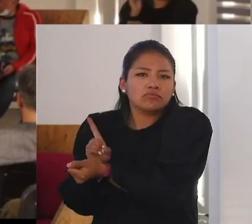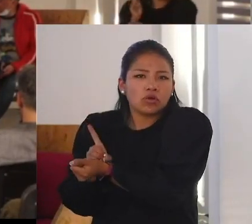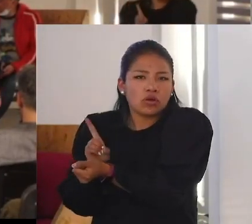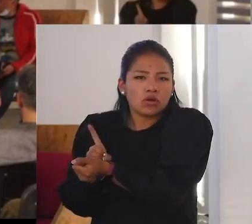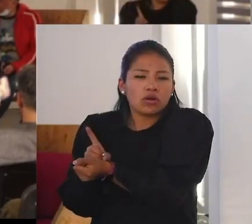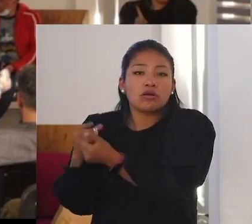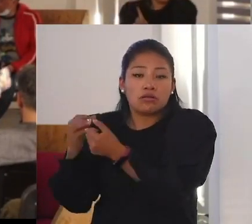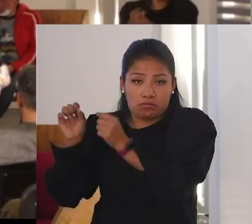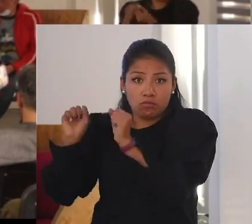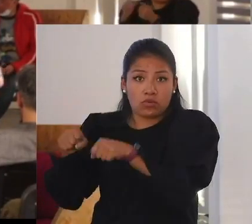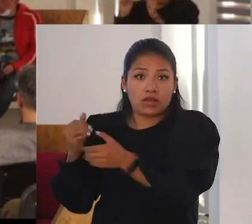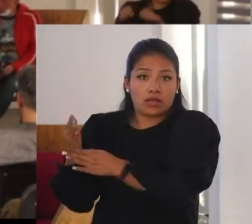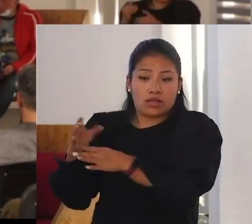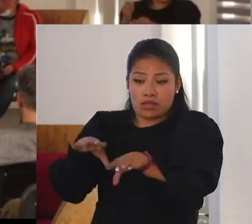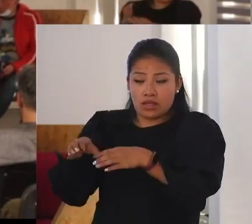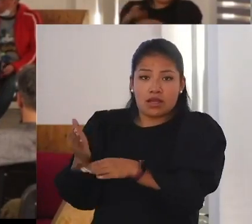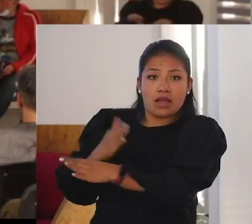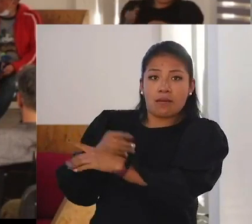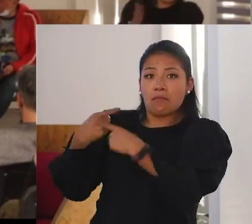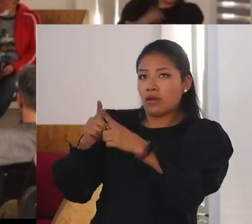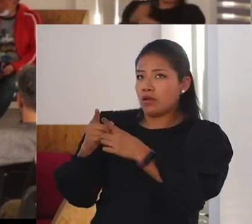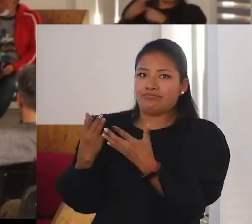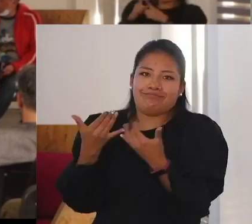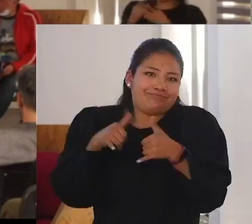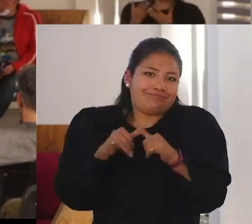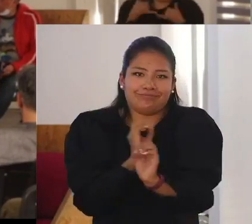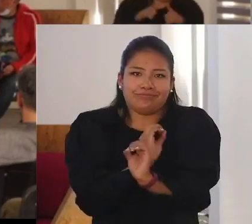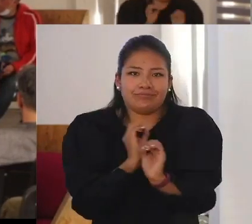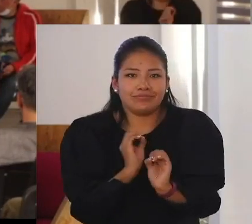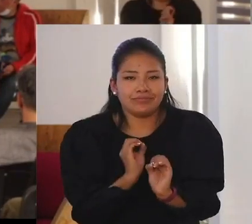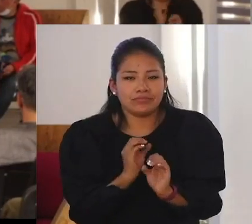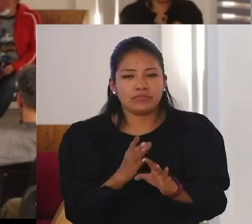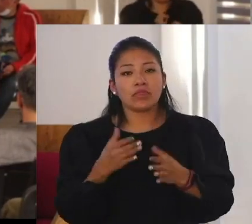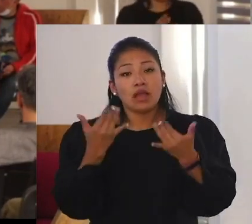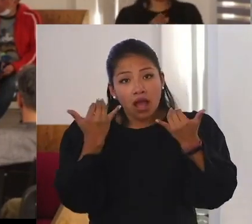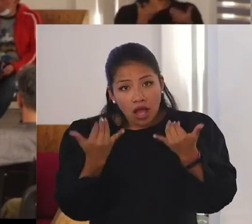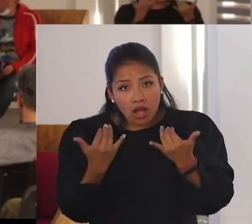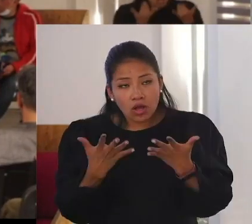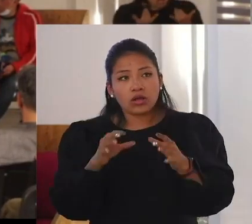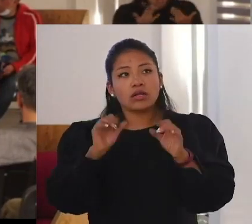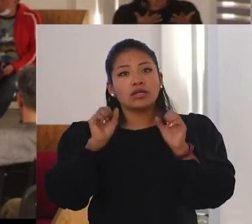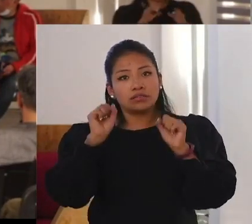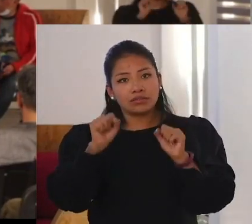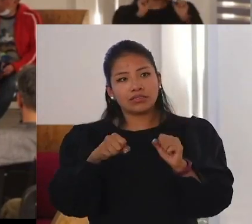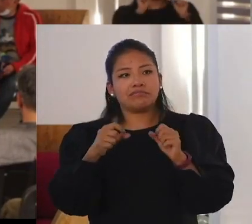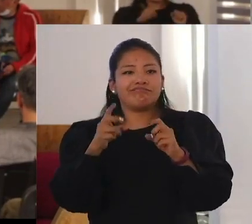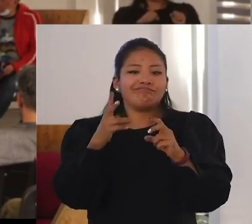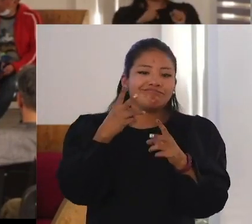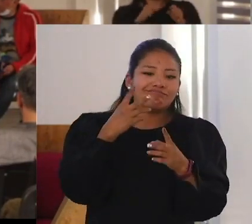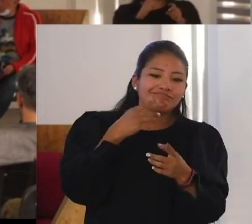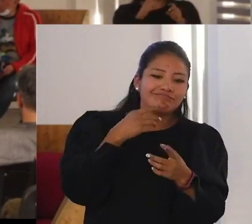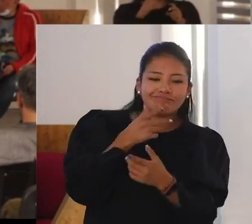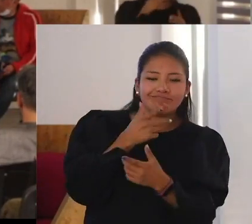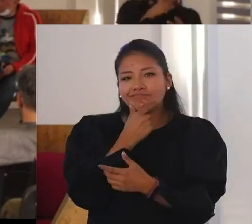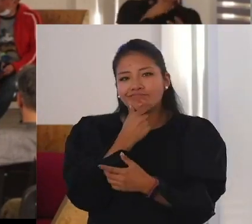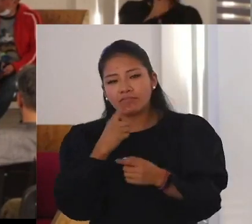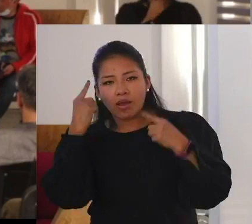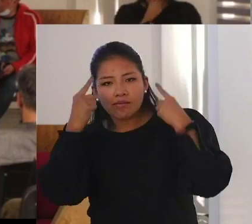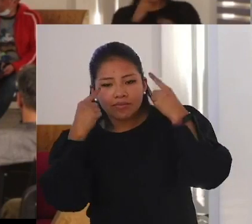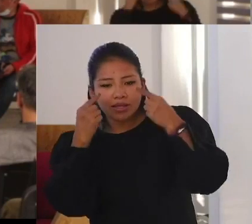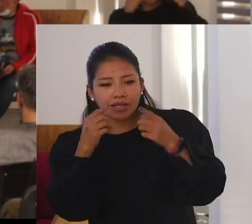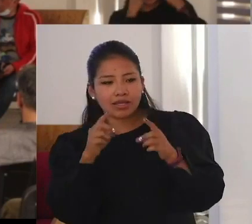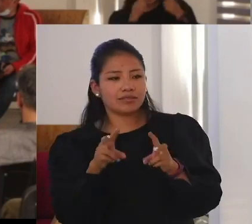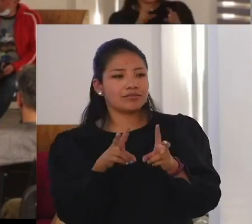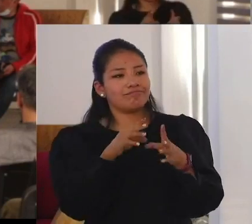lo hicieron evidentemente todavía sigue siendo considerada en todos los ámbitos y ha sido modificada